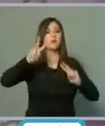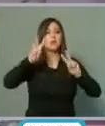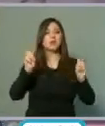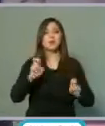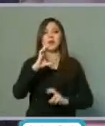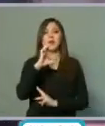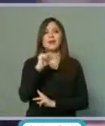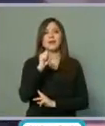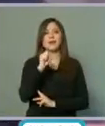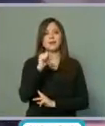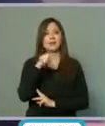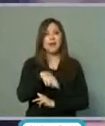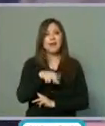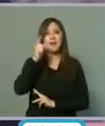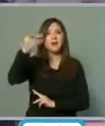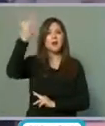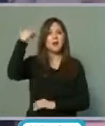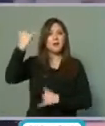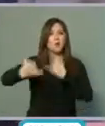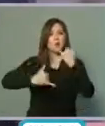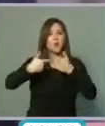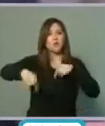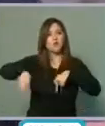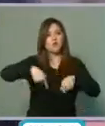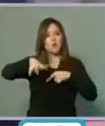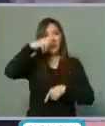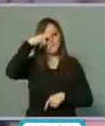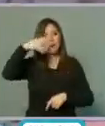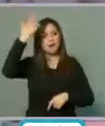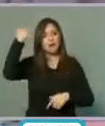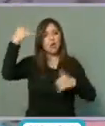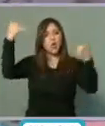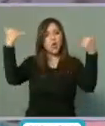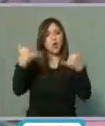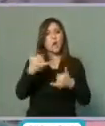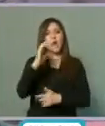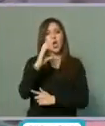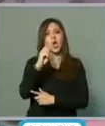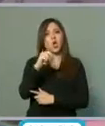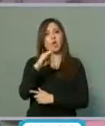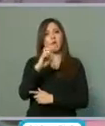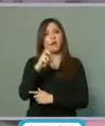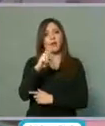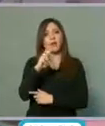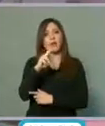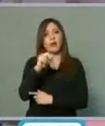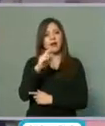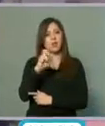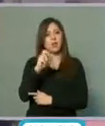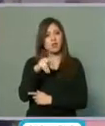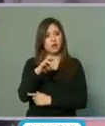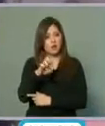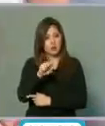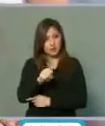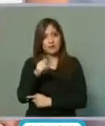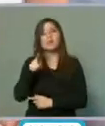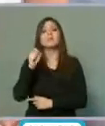jugó México el año pasado, la selección mexicana en la Copa de Confederaciones. ¿De dónde es la Virgen? Sí,